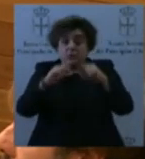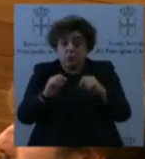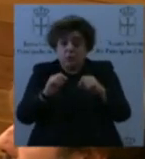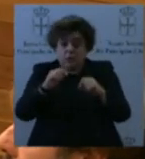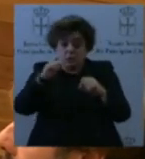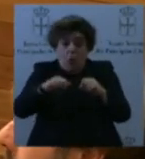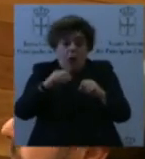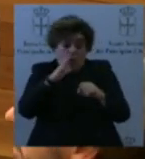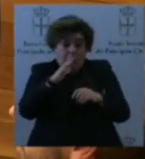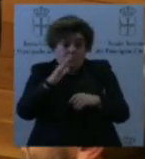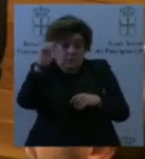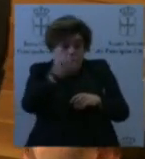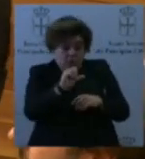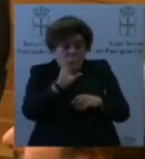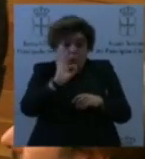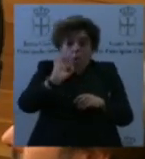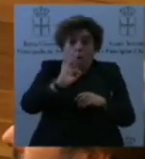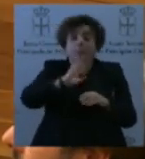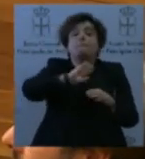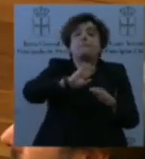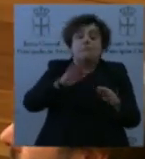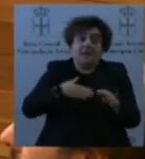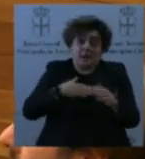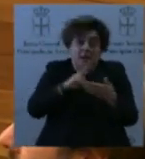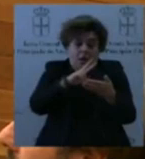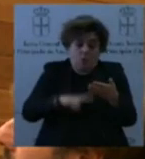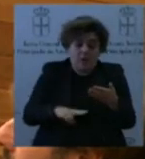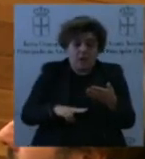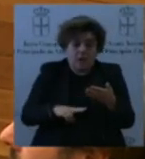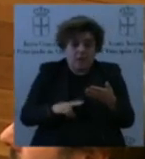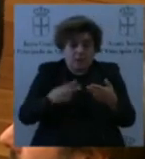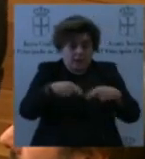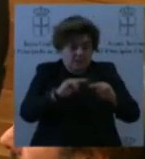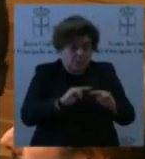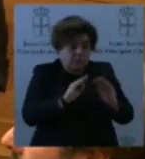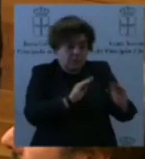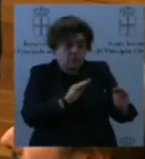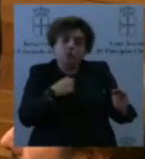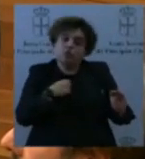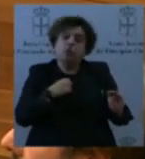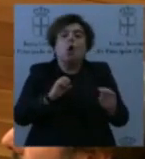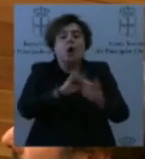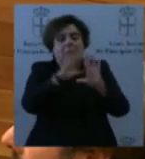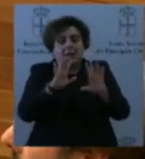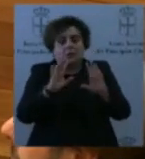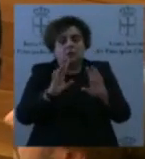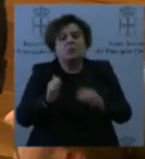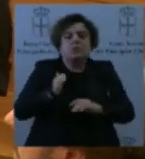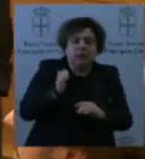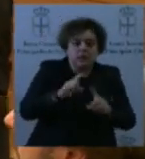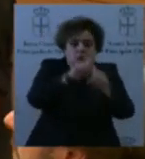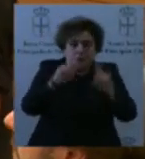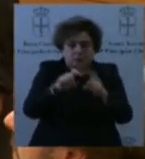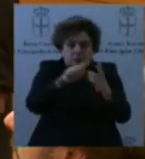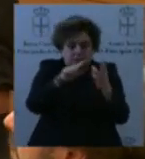contestarme. Así que, por si no he sido bastante claro, le repito al menos tres de las preguntas que le he hecho hace un instante. Le ruego, por favor, que por respeto